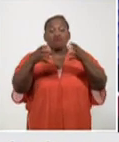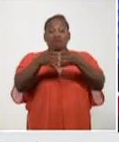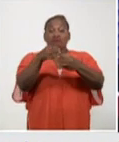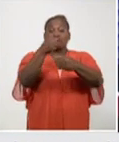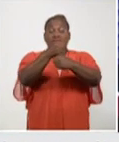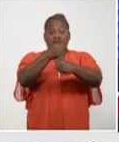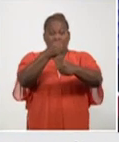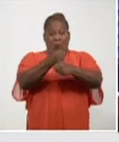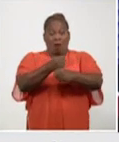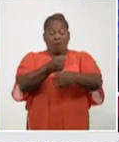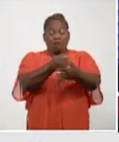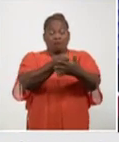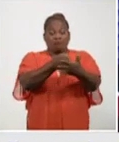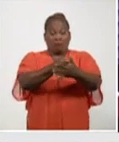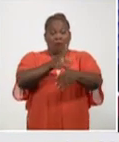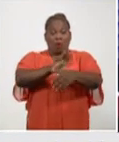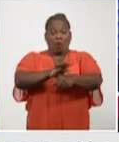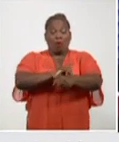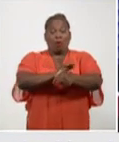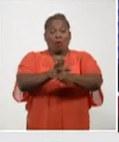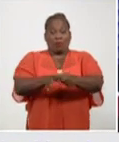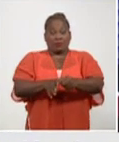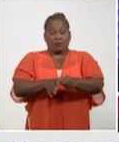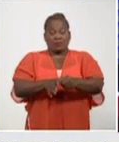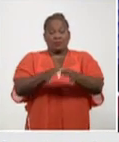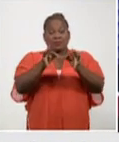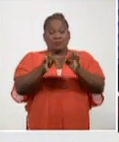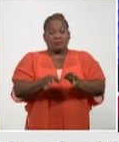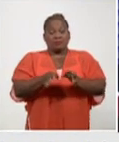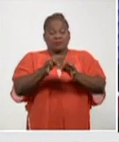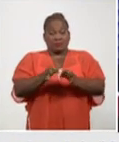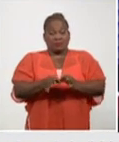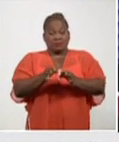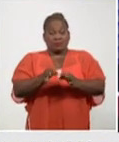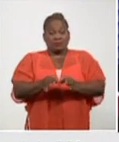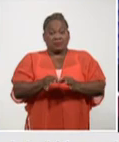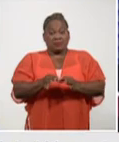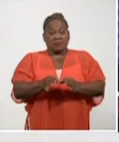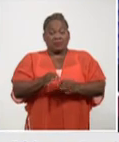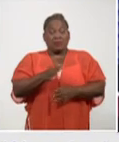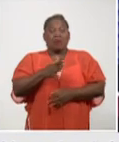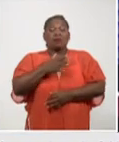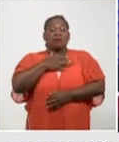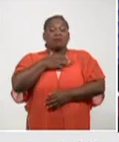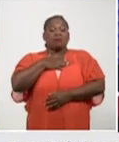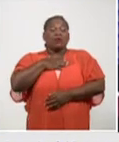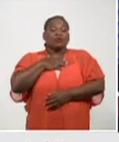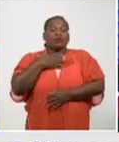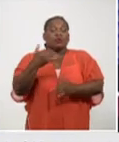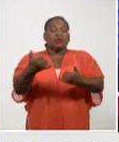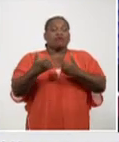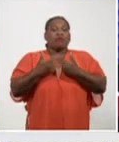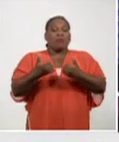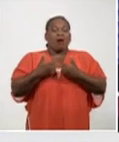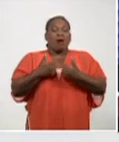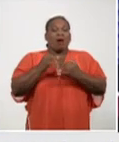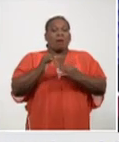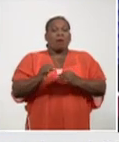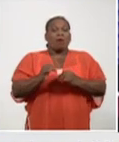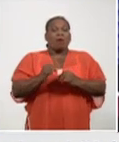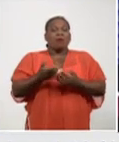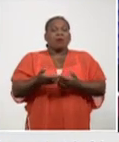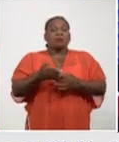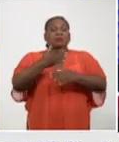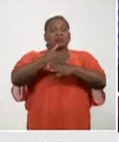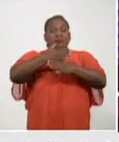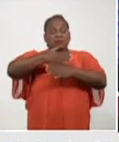al Nuevo Coronavirus, que siempre tiene lugar, nosotros conocíamos también a través de los reportes de prensa que Santiago de